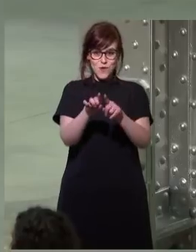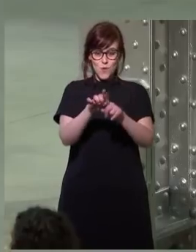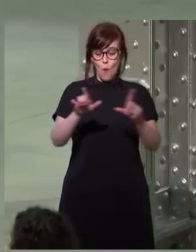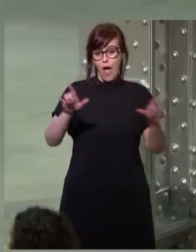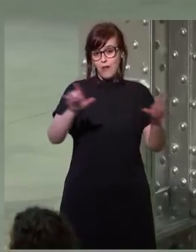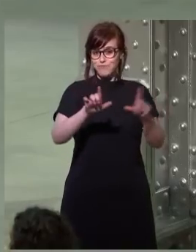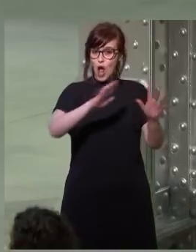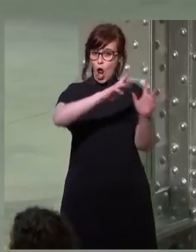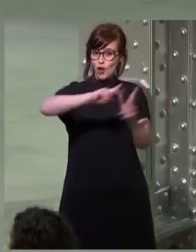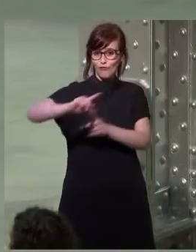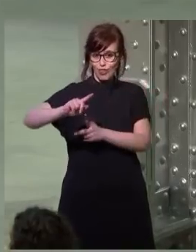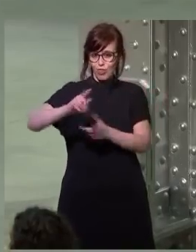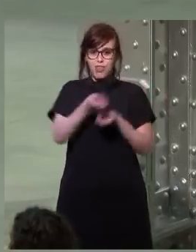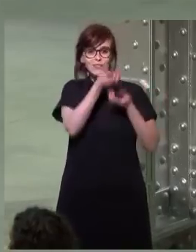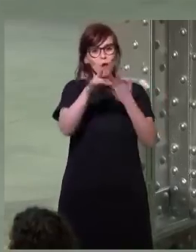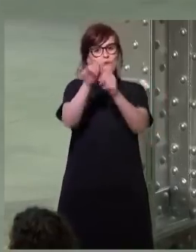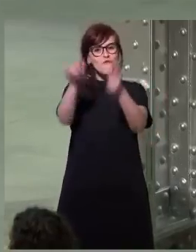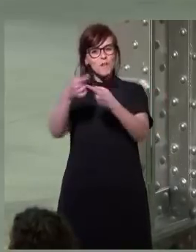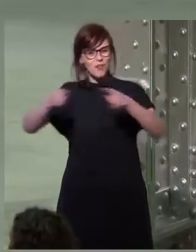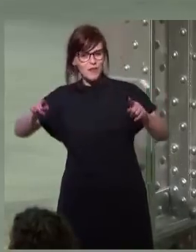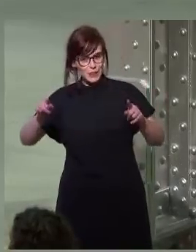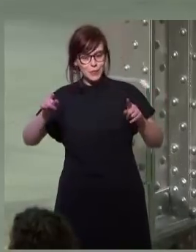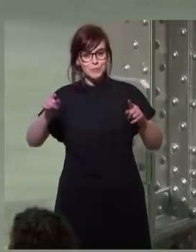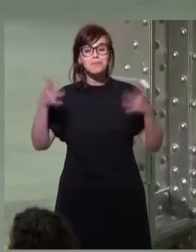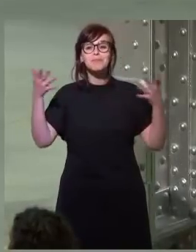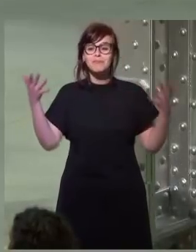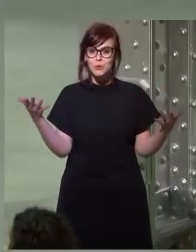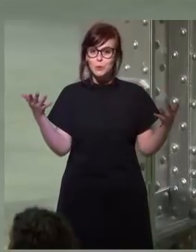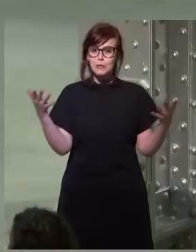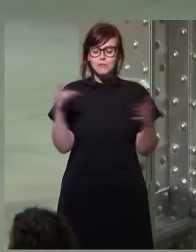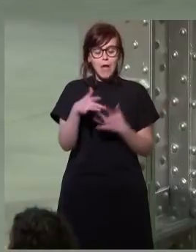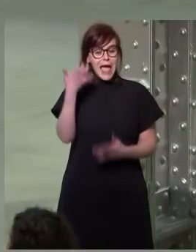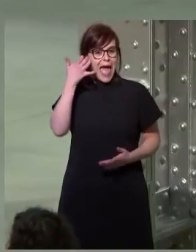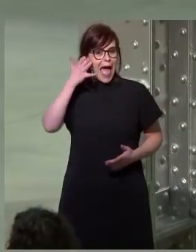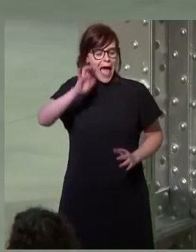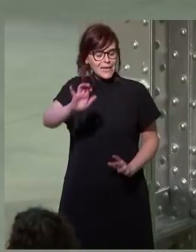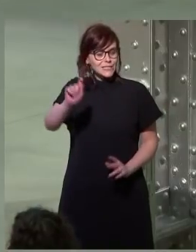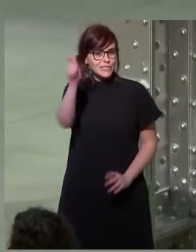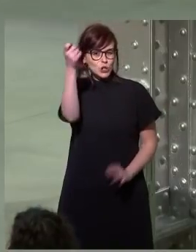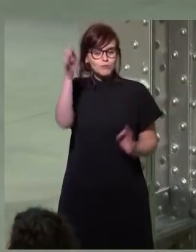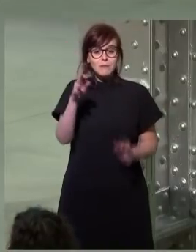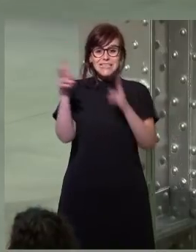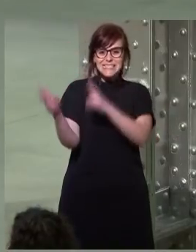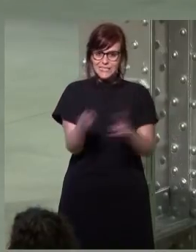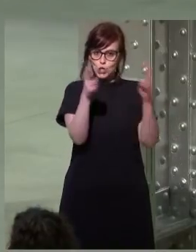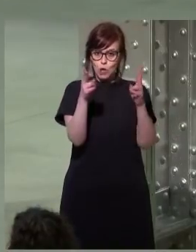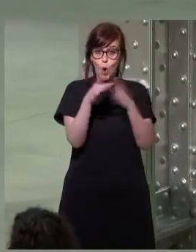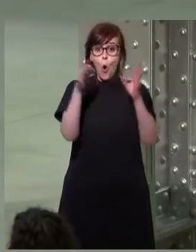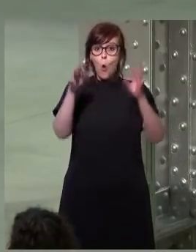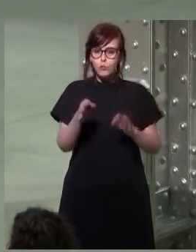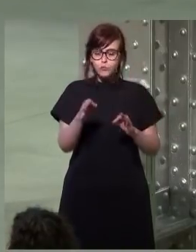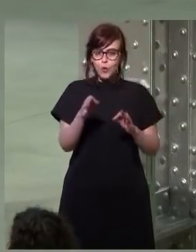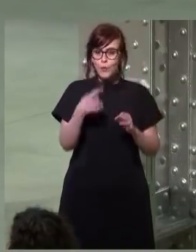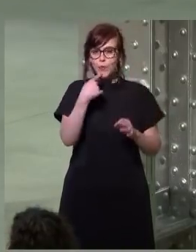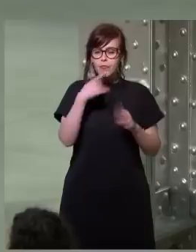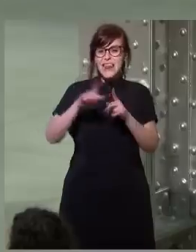contándonos las noticias de otra manera. Y está teniendo un éxito increíble con esa sección que ha venido después. La gente